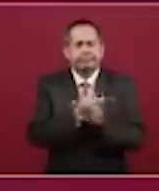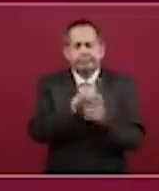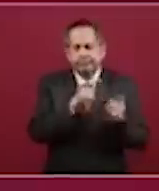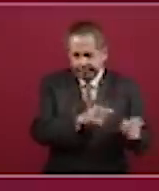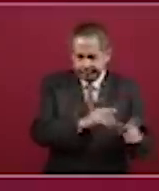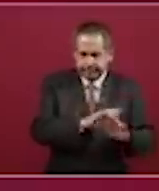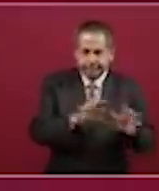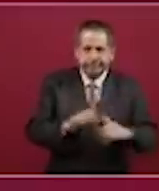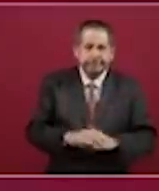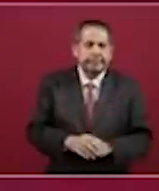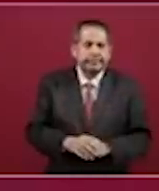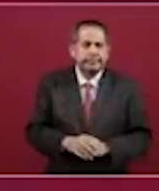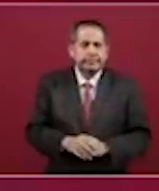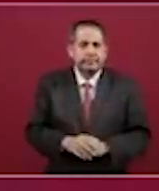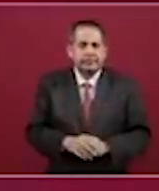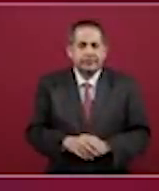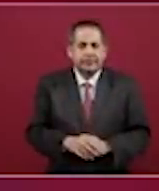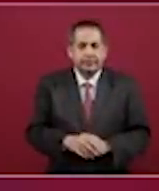decidió